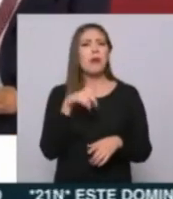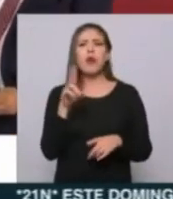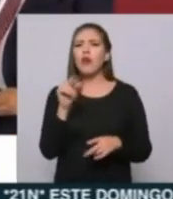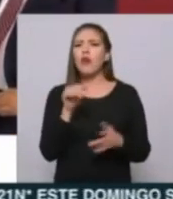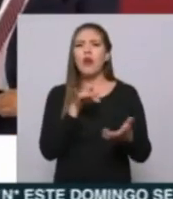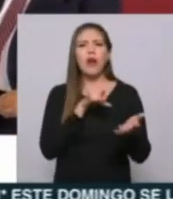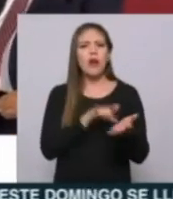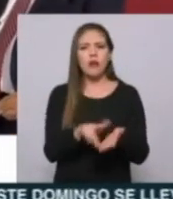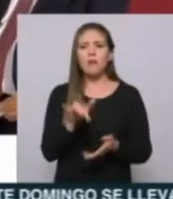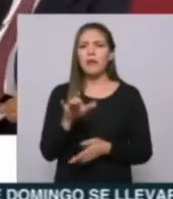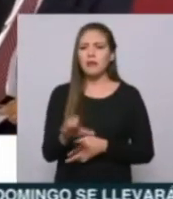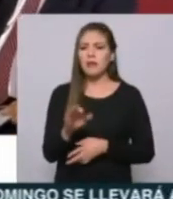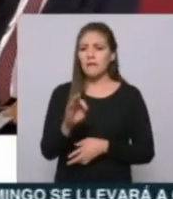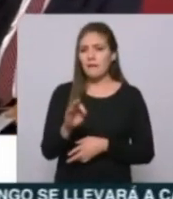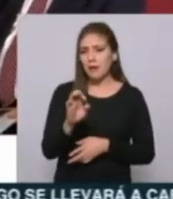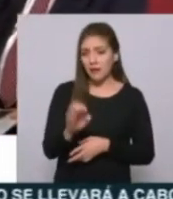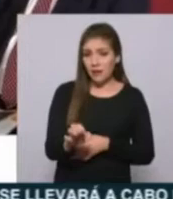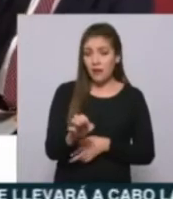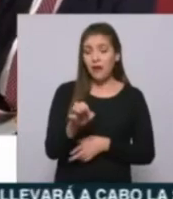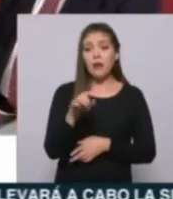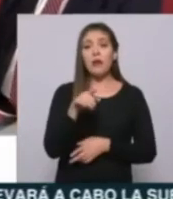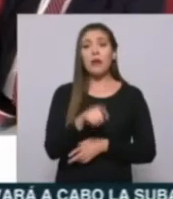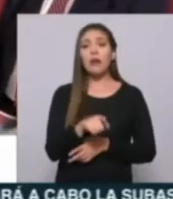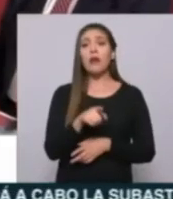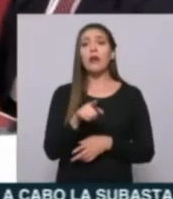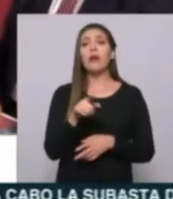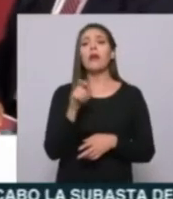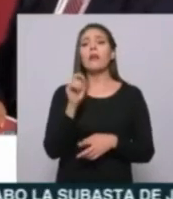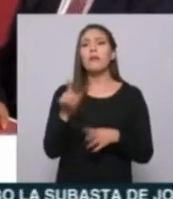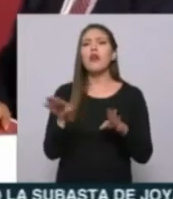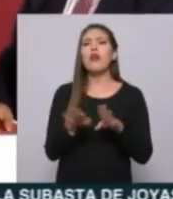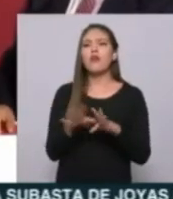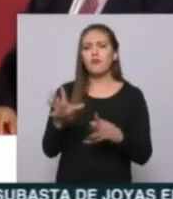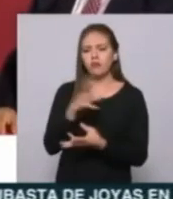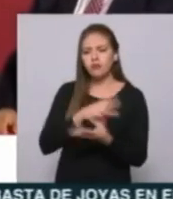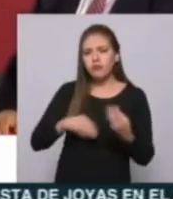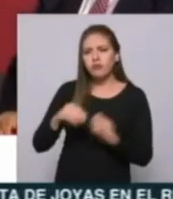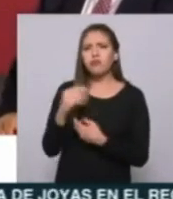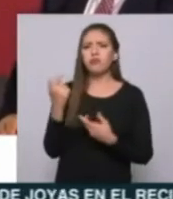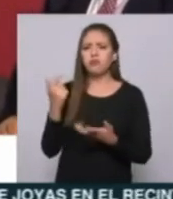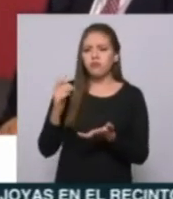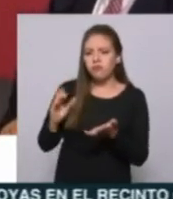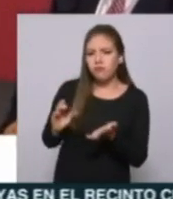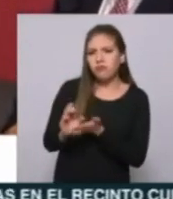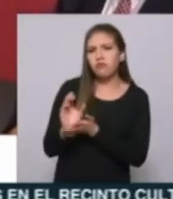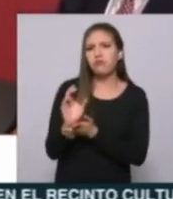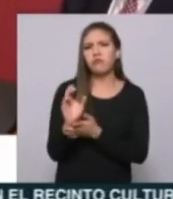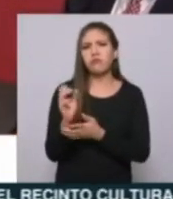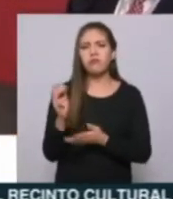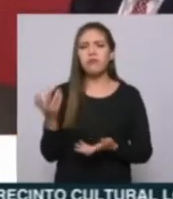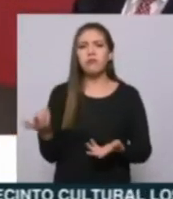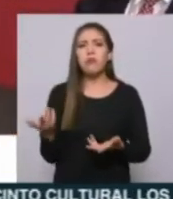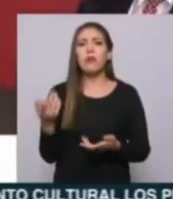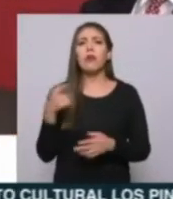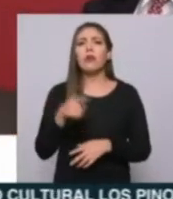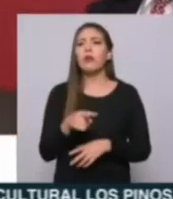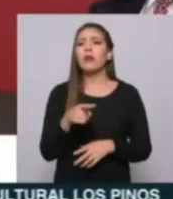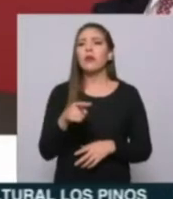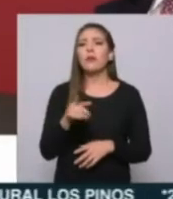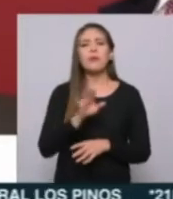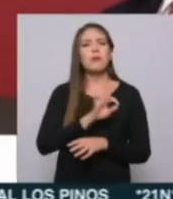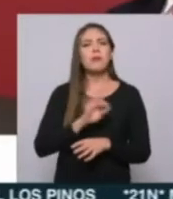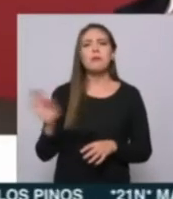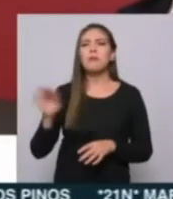apoyar a la Comisión Federal de Electricidad con recursos, con presupuesto, íbamos a